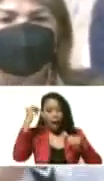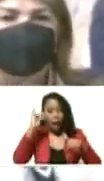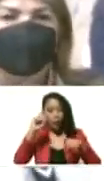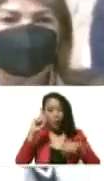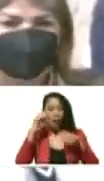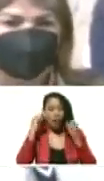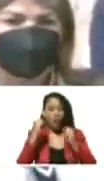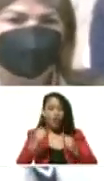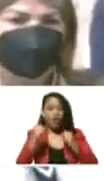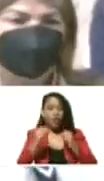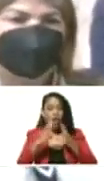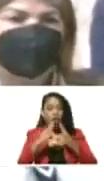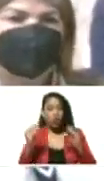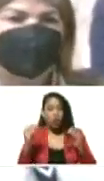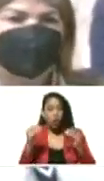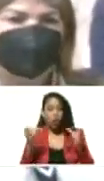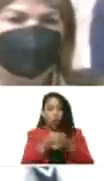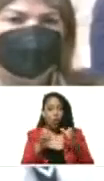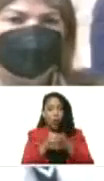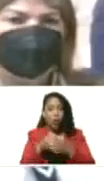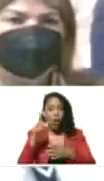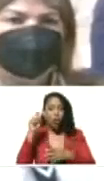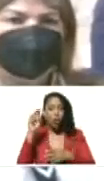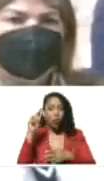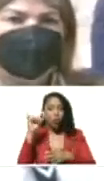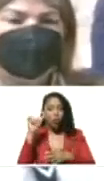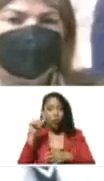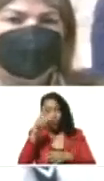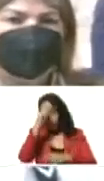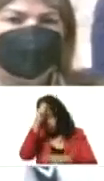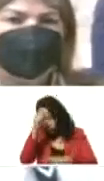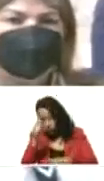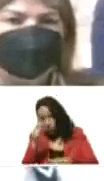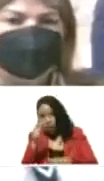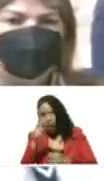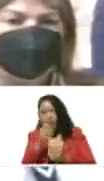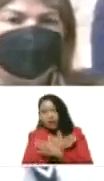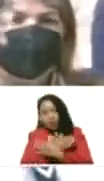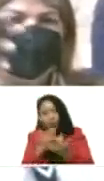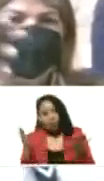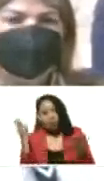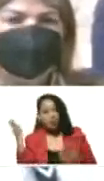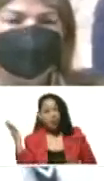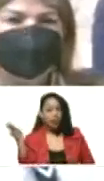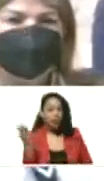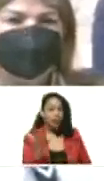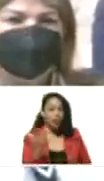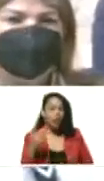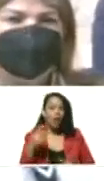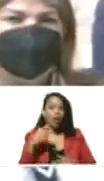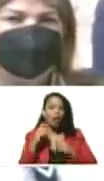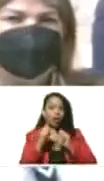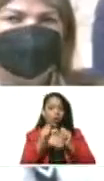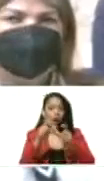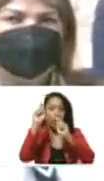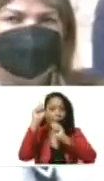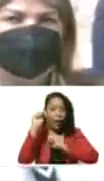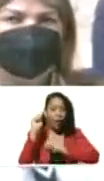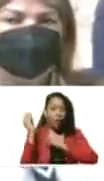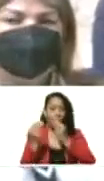fuerza, con todos los valles del Tuy, con el honor de servirle y de seguir su legado, así como usted lo ha indicado. ¿Cómo